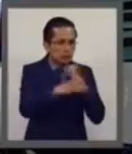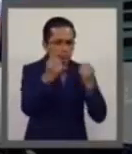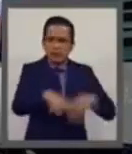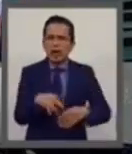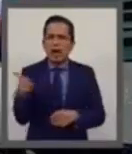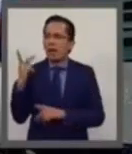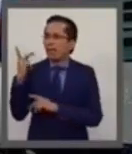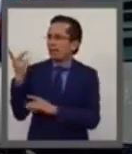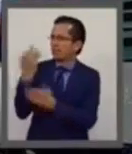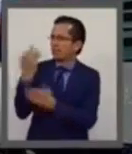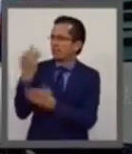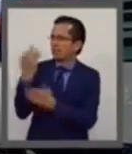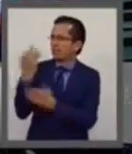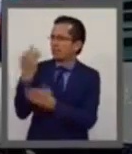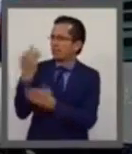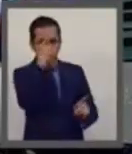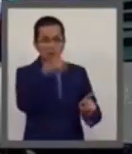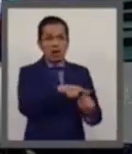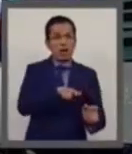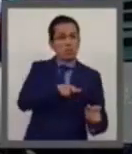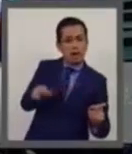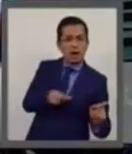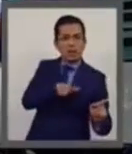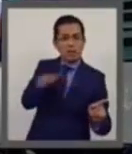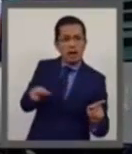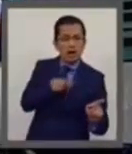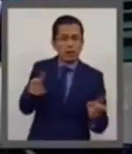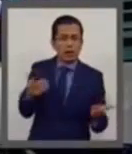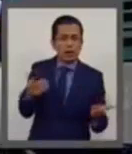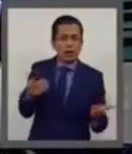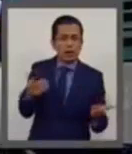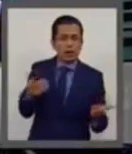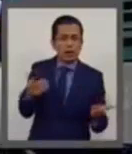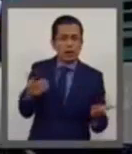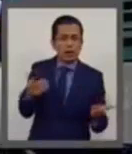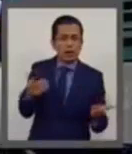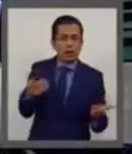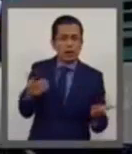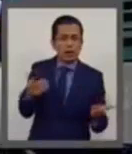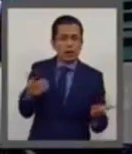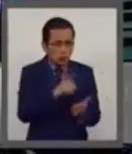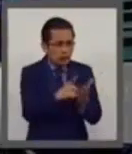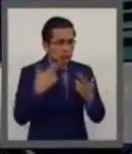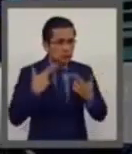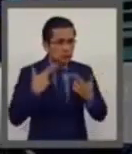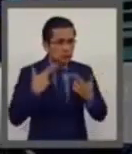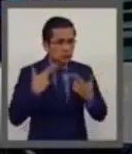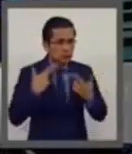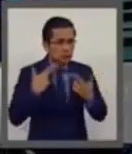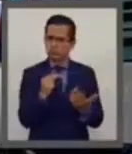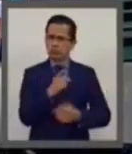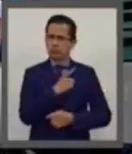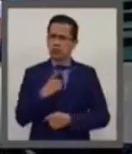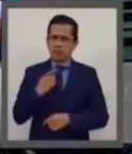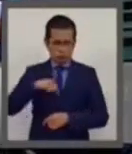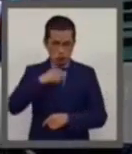la ineficiencia en la garantía del ejercicio de los derechos humanos y sociales. No queremos